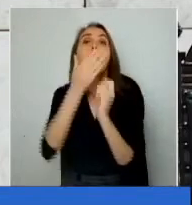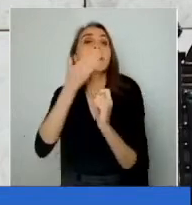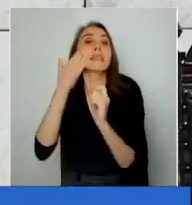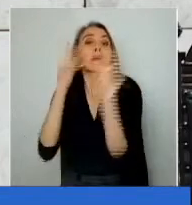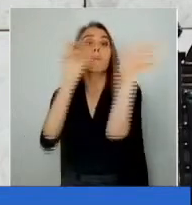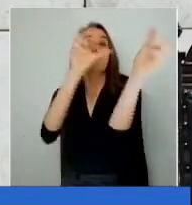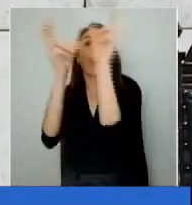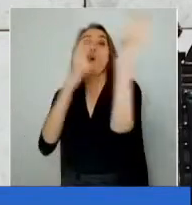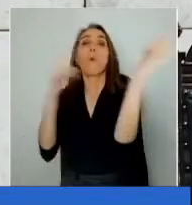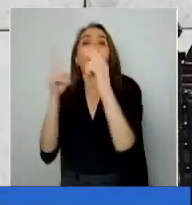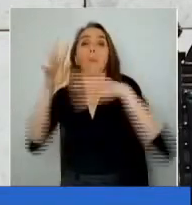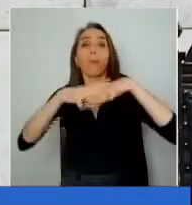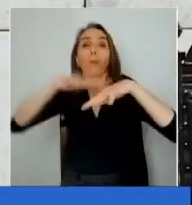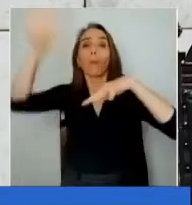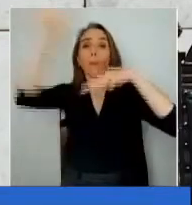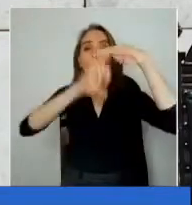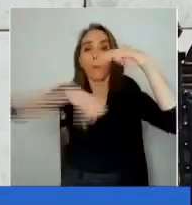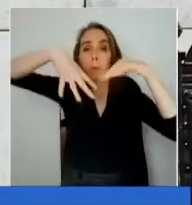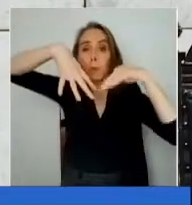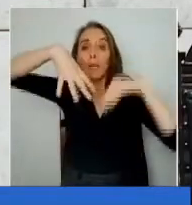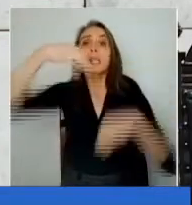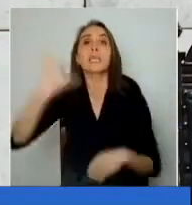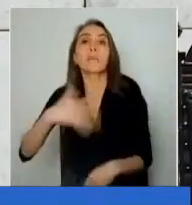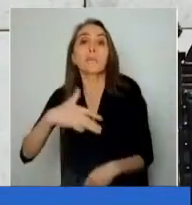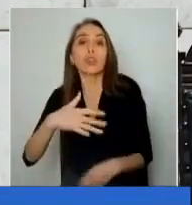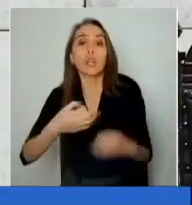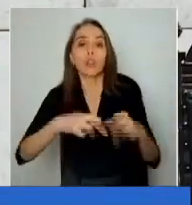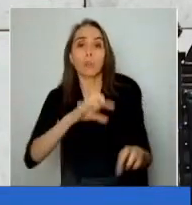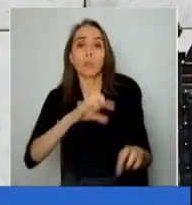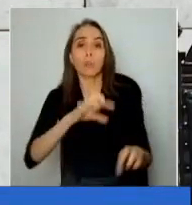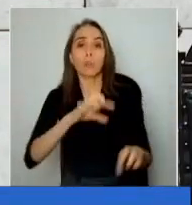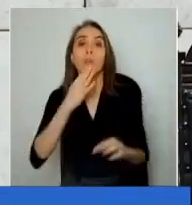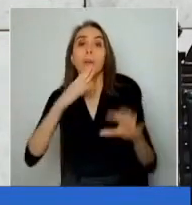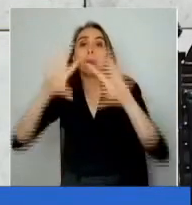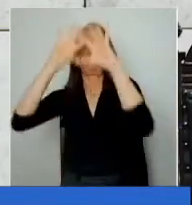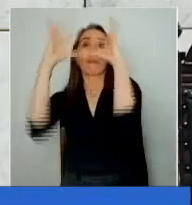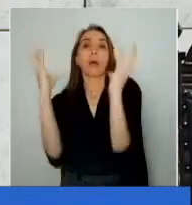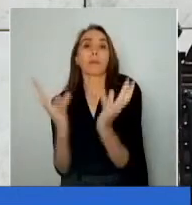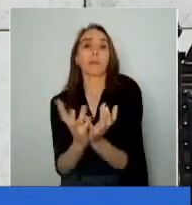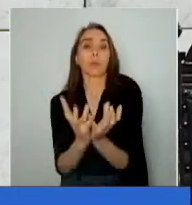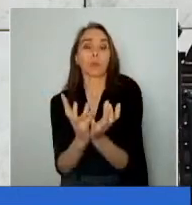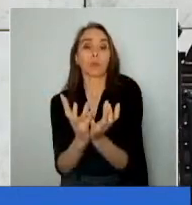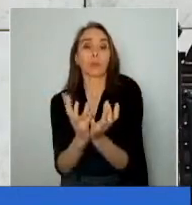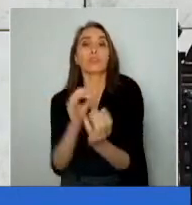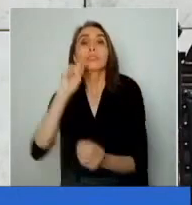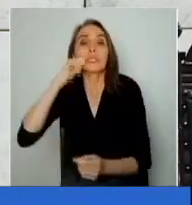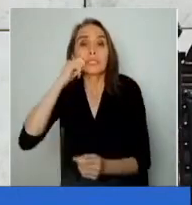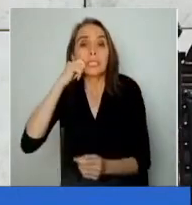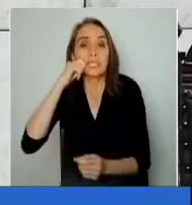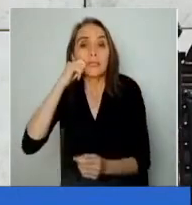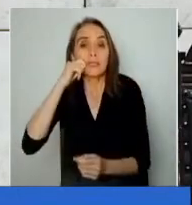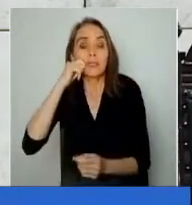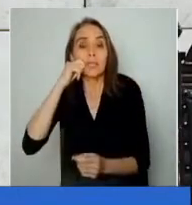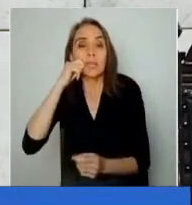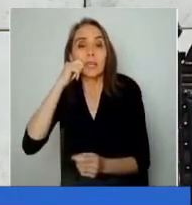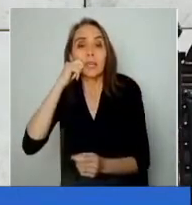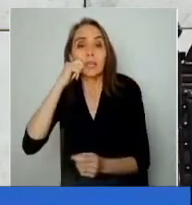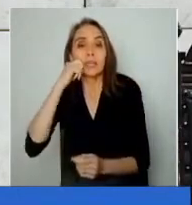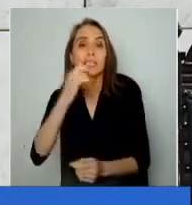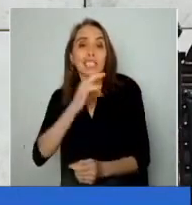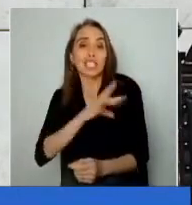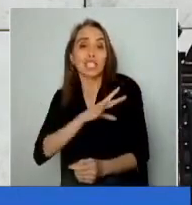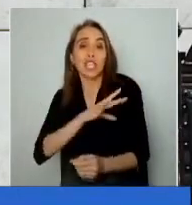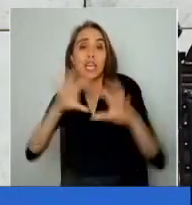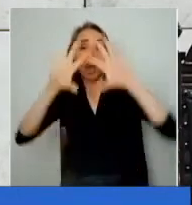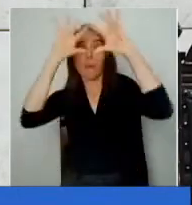y no solo para chile para el mundo es decir este pequeño lugar en el